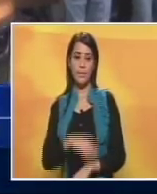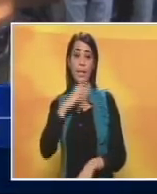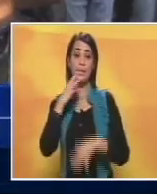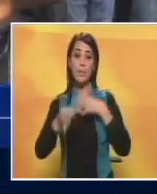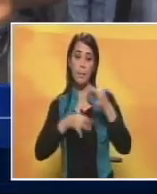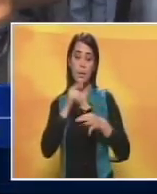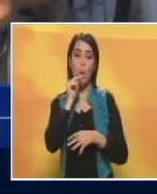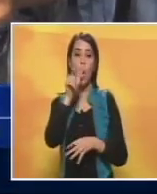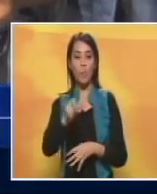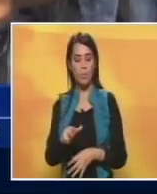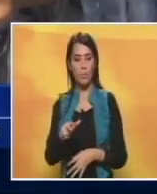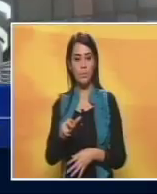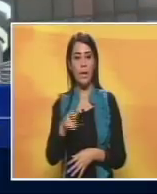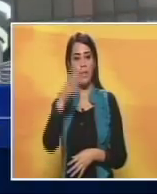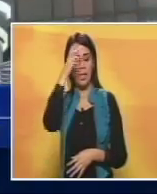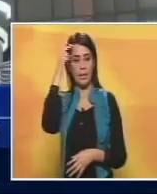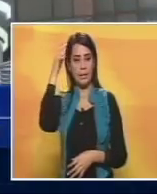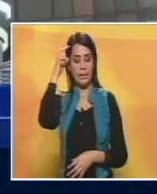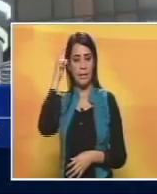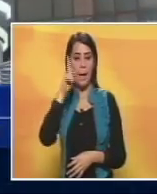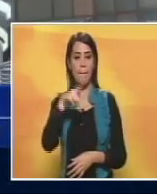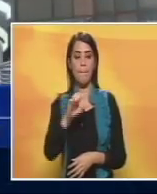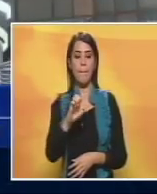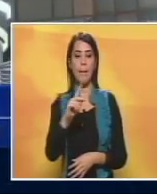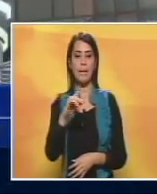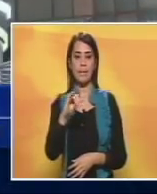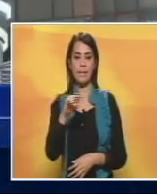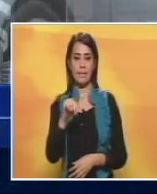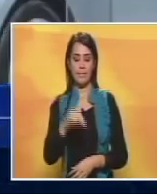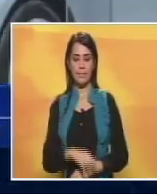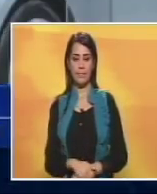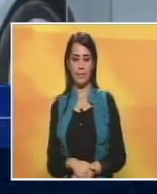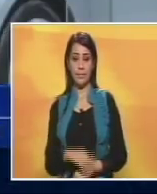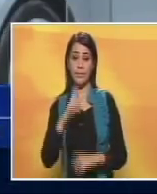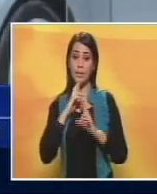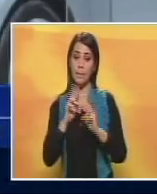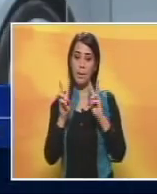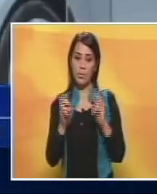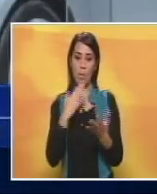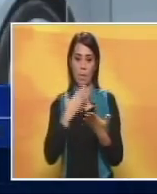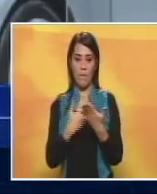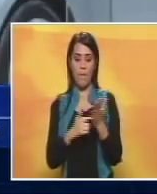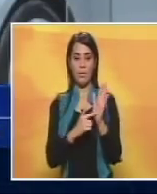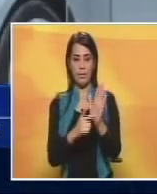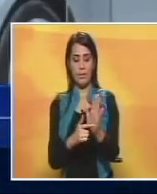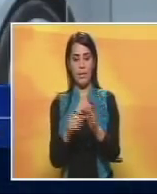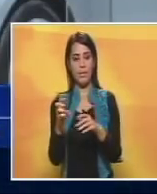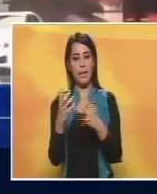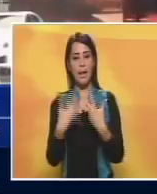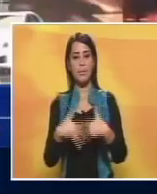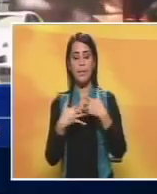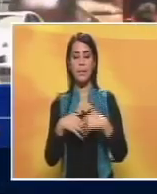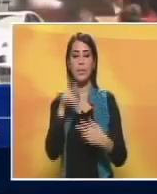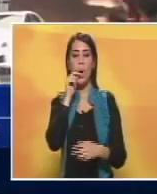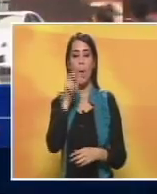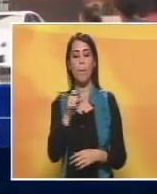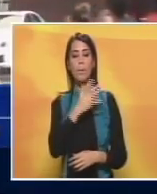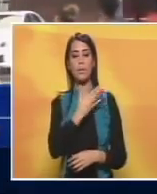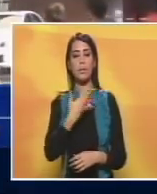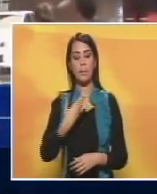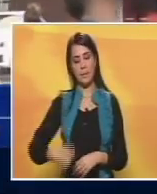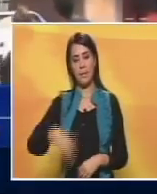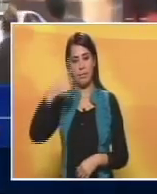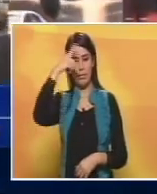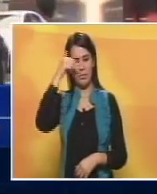expresó el portavoz de la Cancillería de Pekín, Jen Xuan, en respuesta a la nueva propuesta de la administración de Donald Trump de